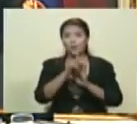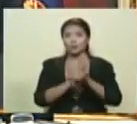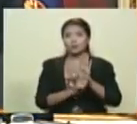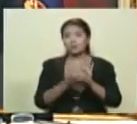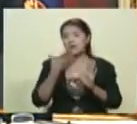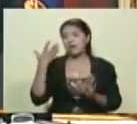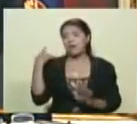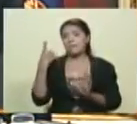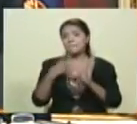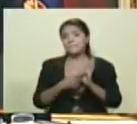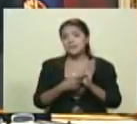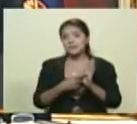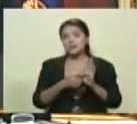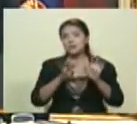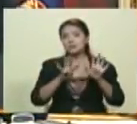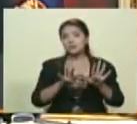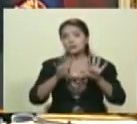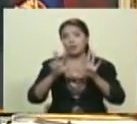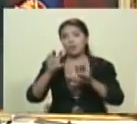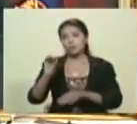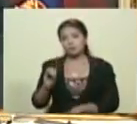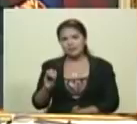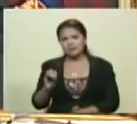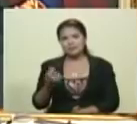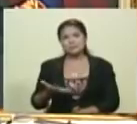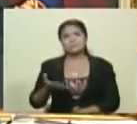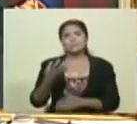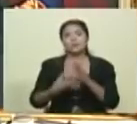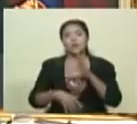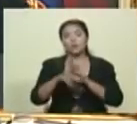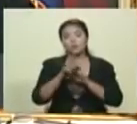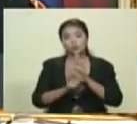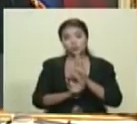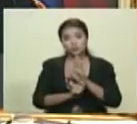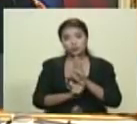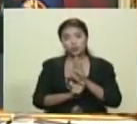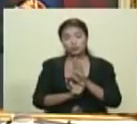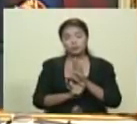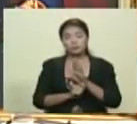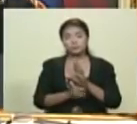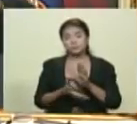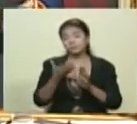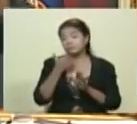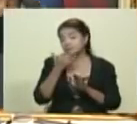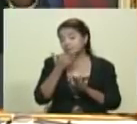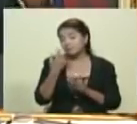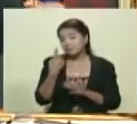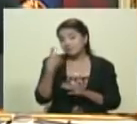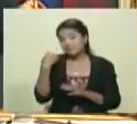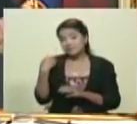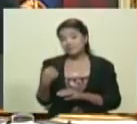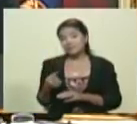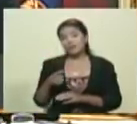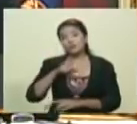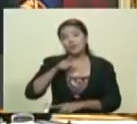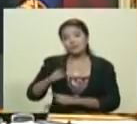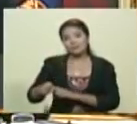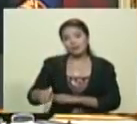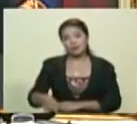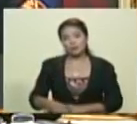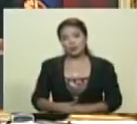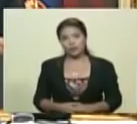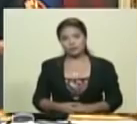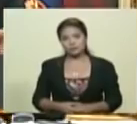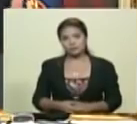de 1980, que fue una constituyente de primera generación, quiere decir una constituyente de una dictadura, de